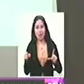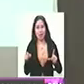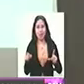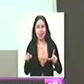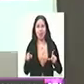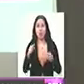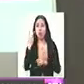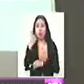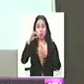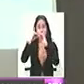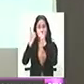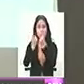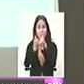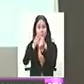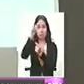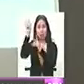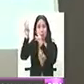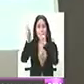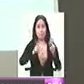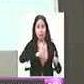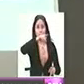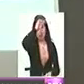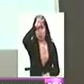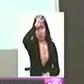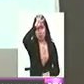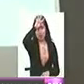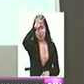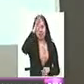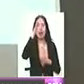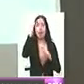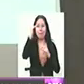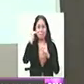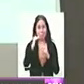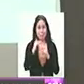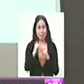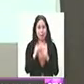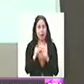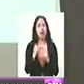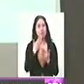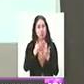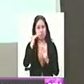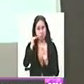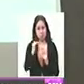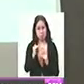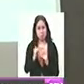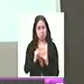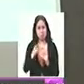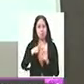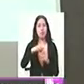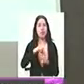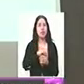2 departamentos en la semana 43 se encuentran en una fase de